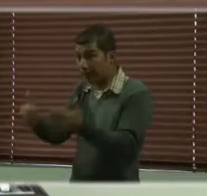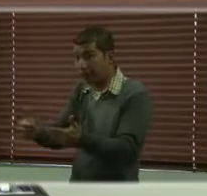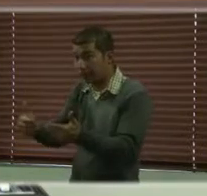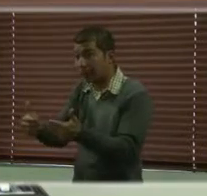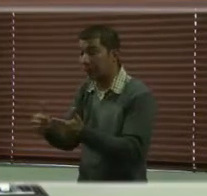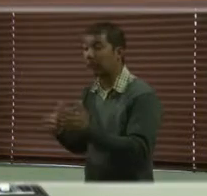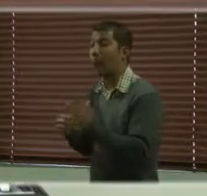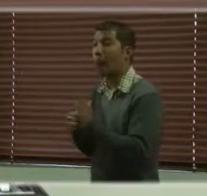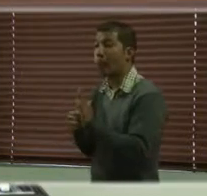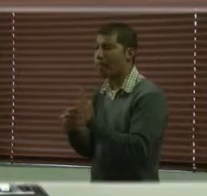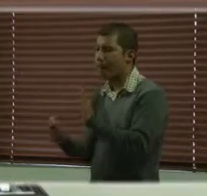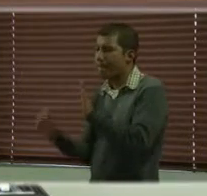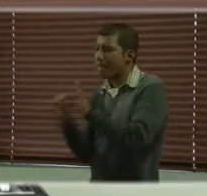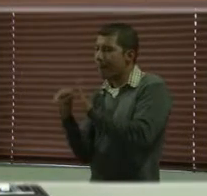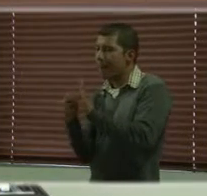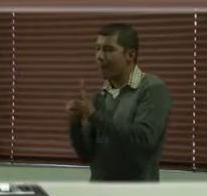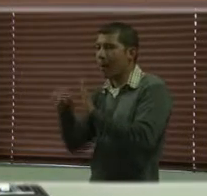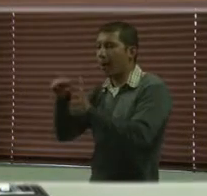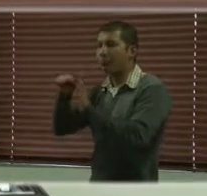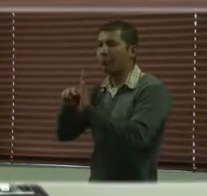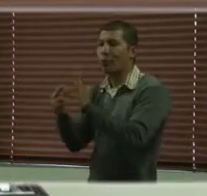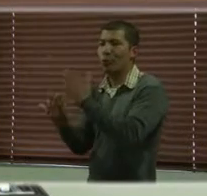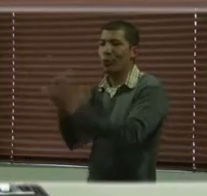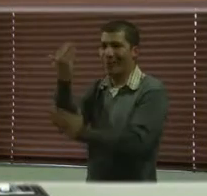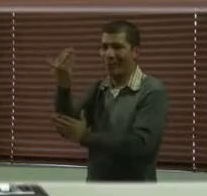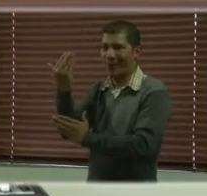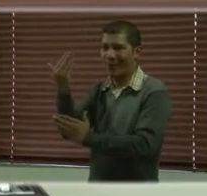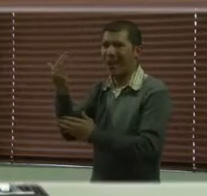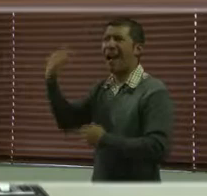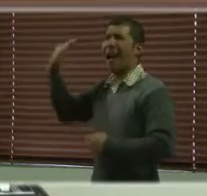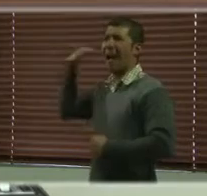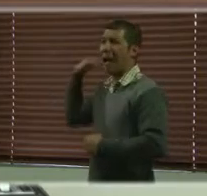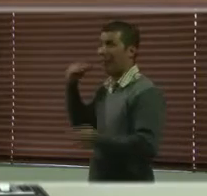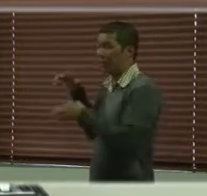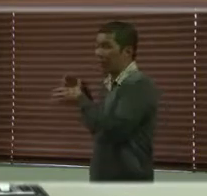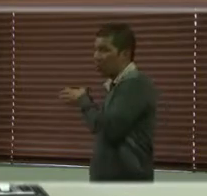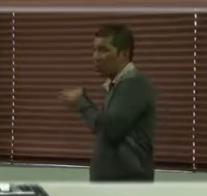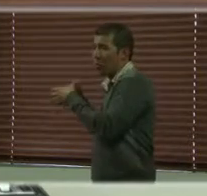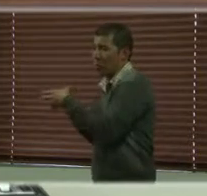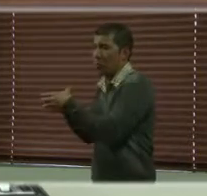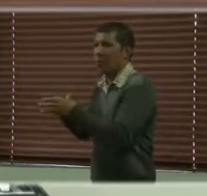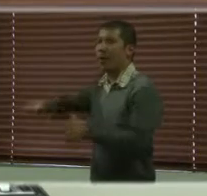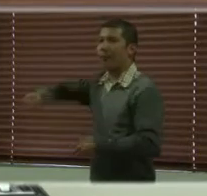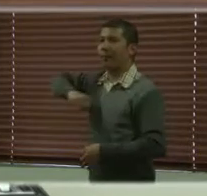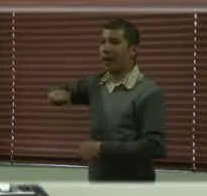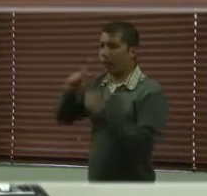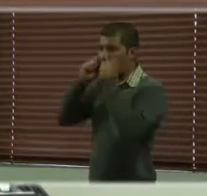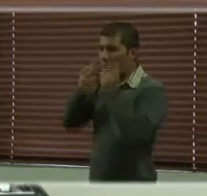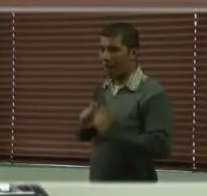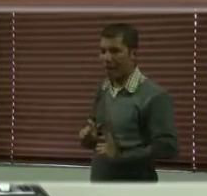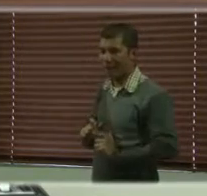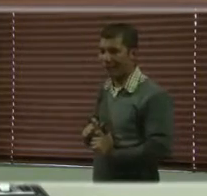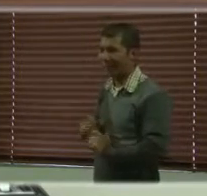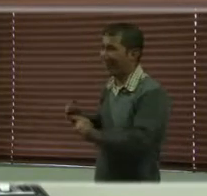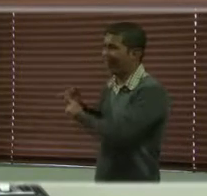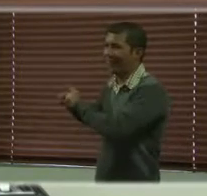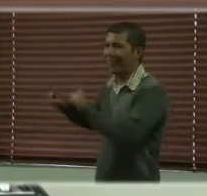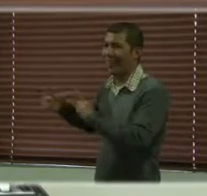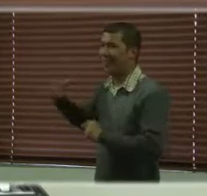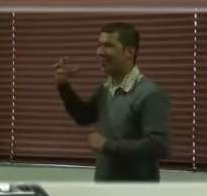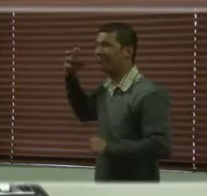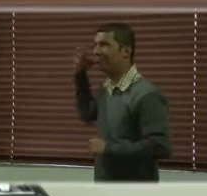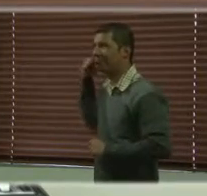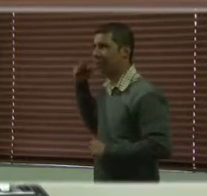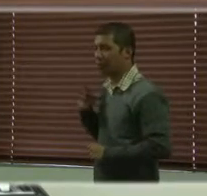discapacidad pues se han ido desarrollando muy recientemente en comparación con otros derechos humanos no entonces La idea es que podamos